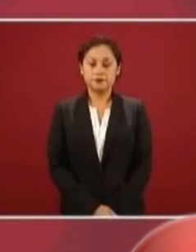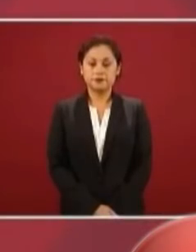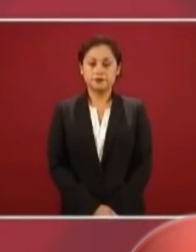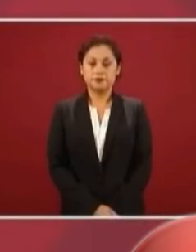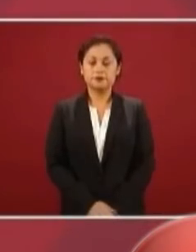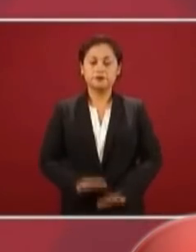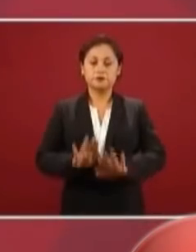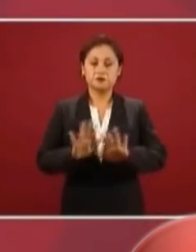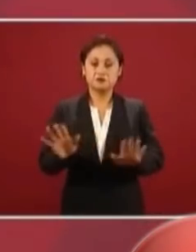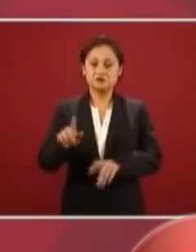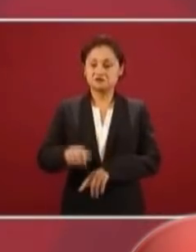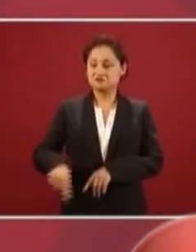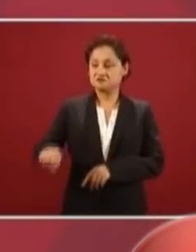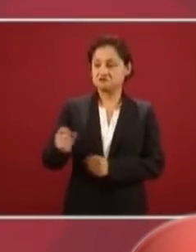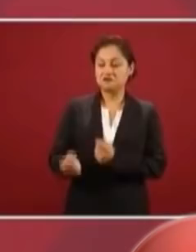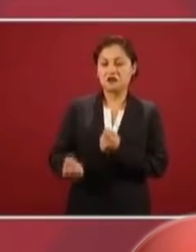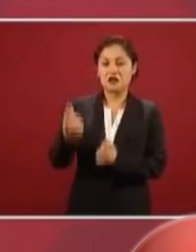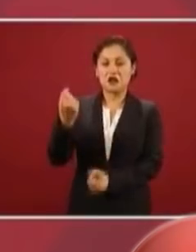manifestaciones